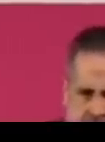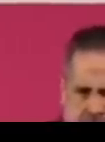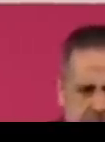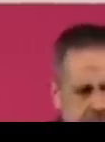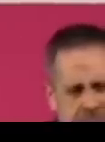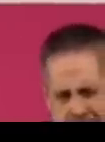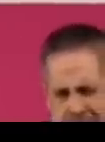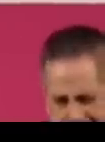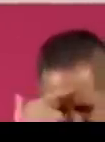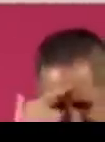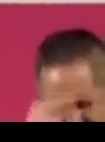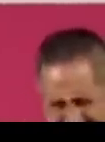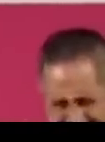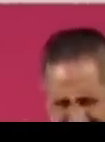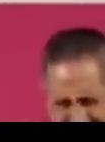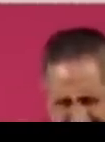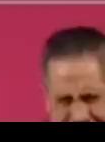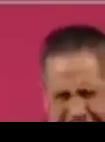un